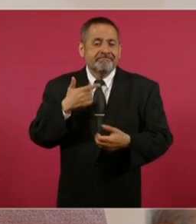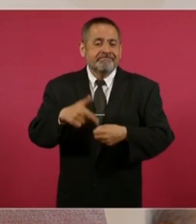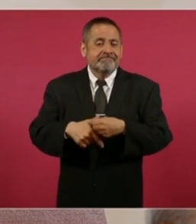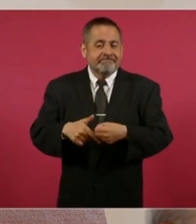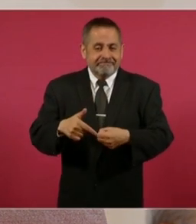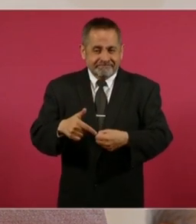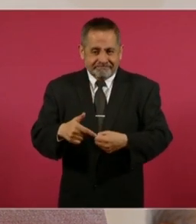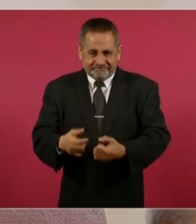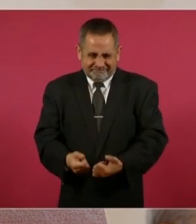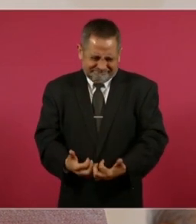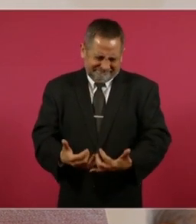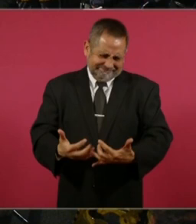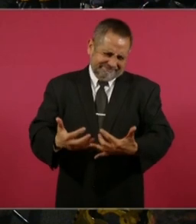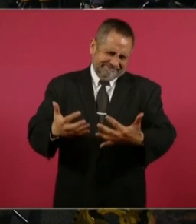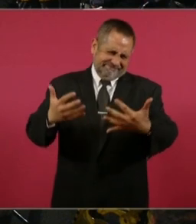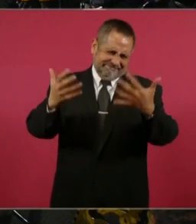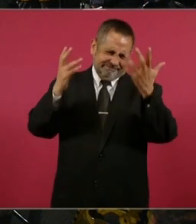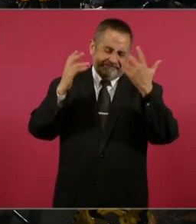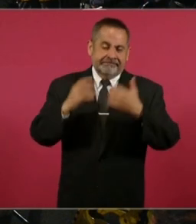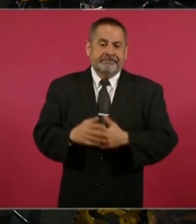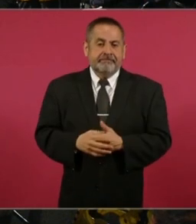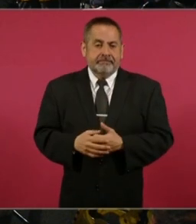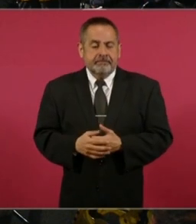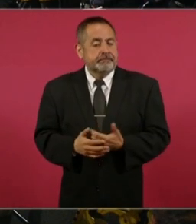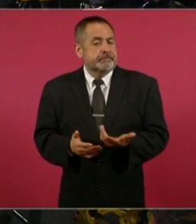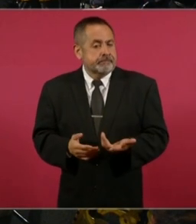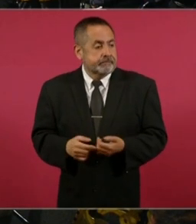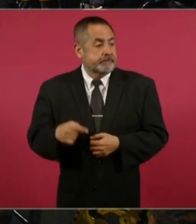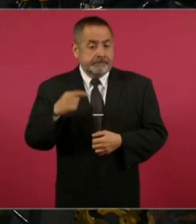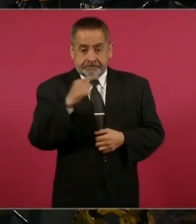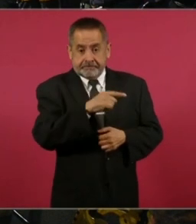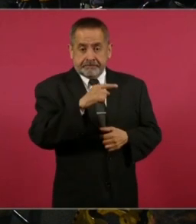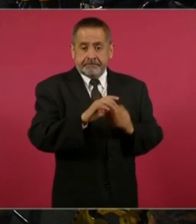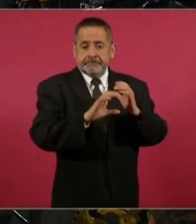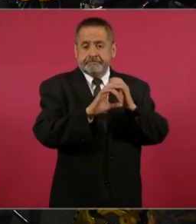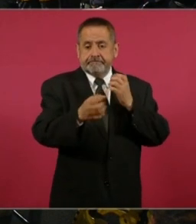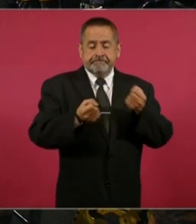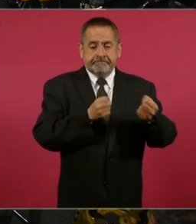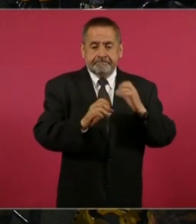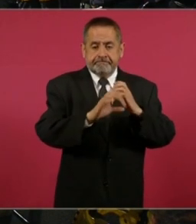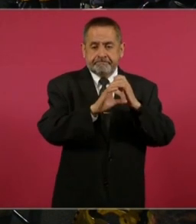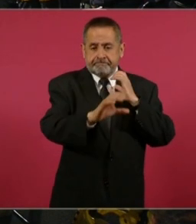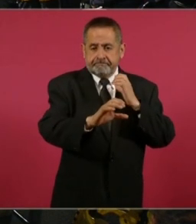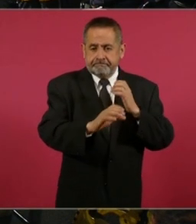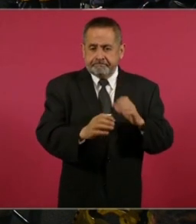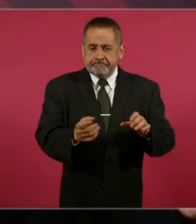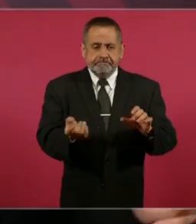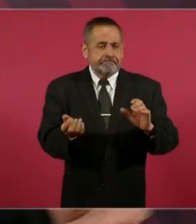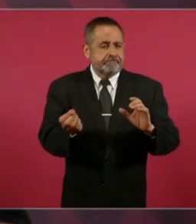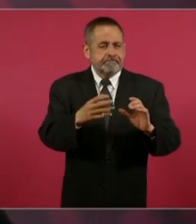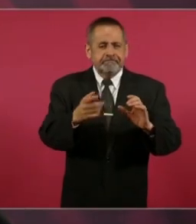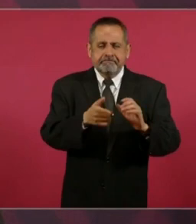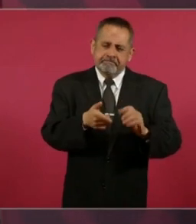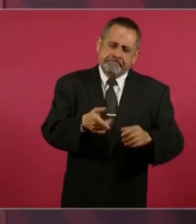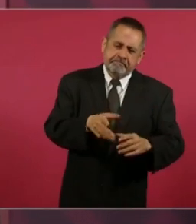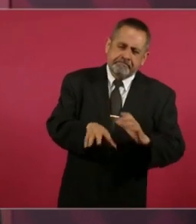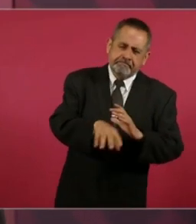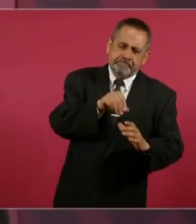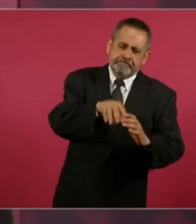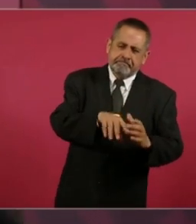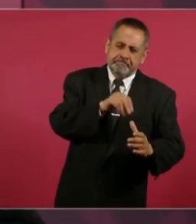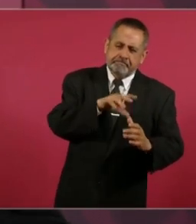esa entonces llevaban las pipas ellos y dejaban que la gente se llevara